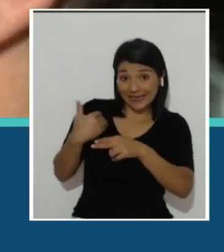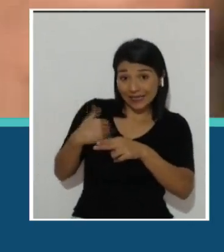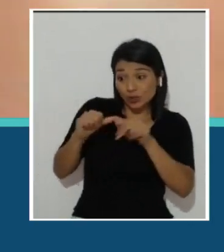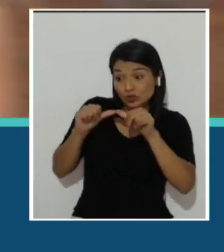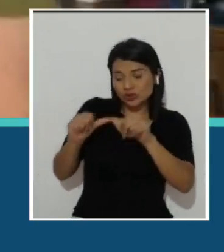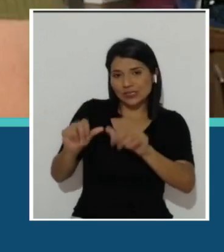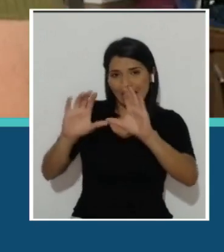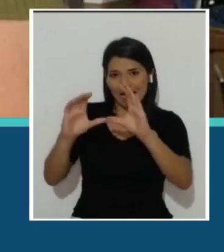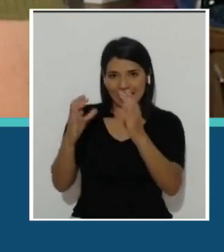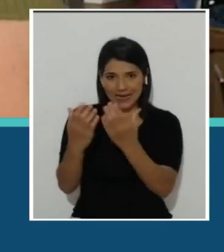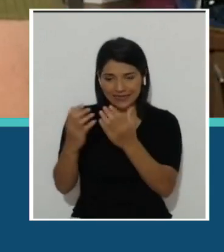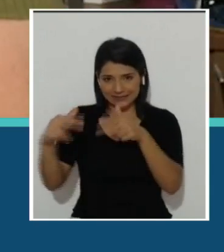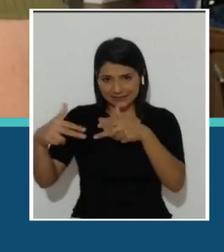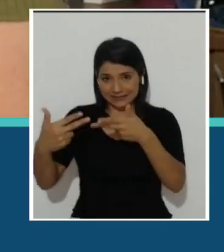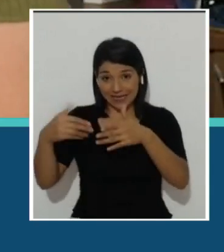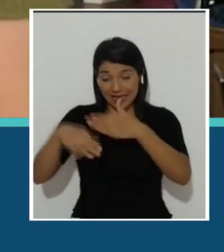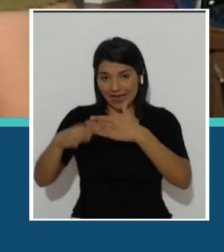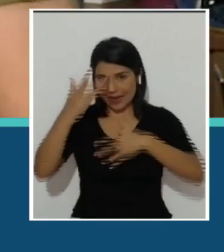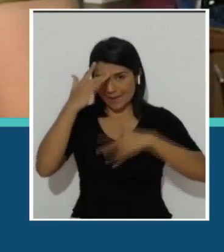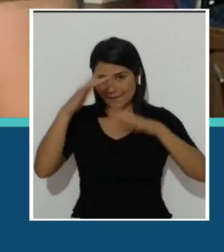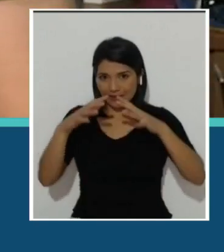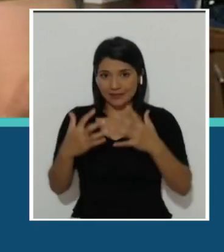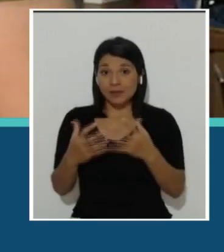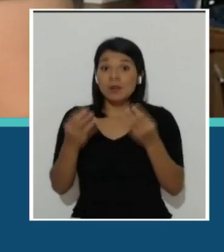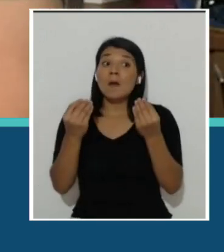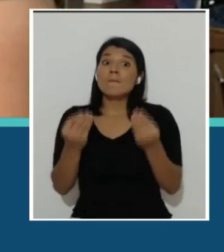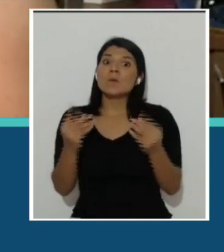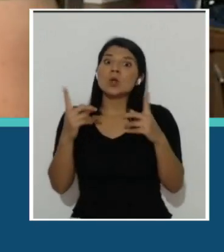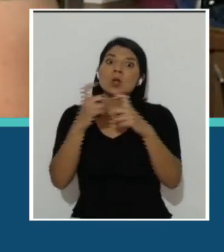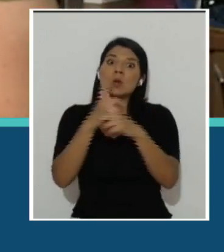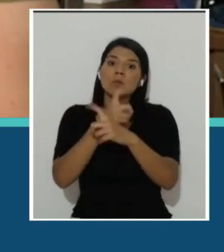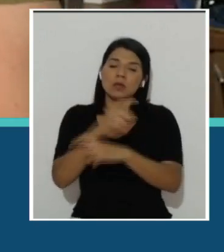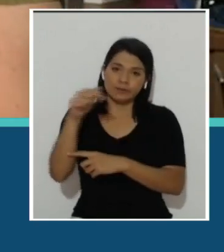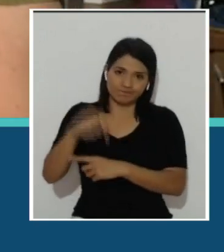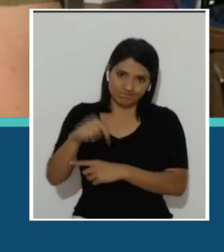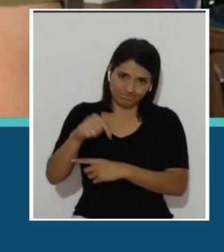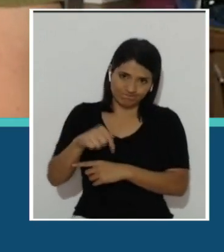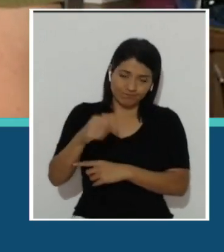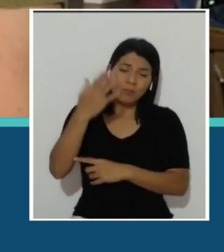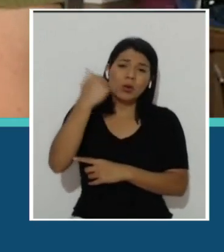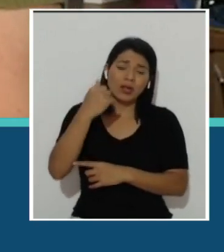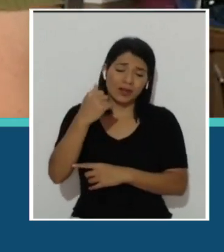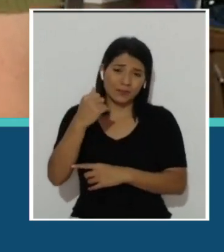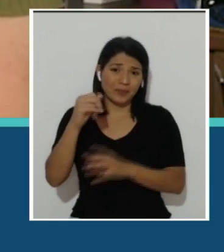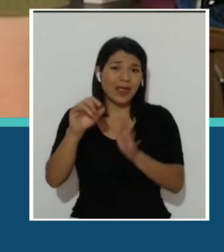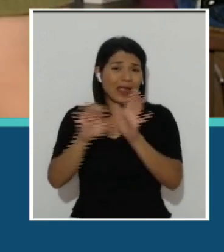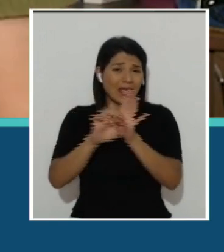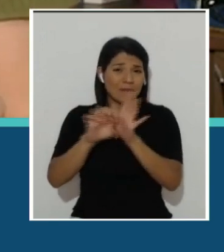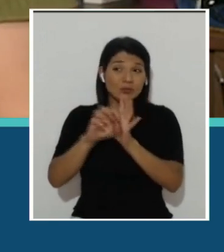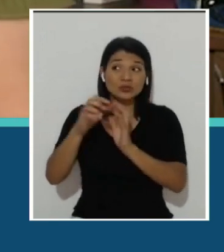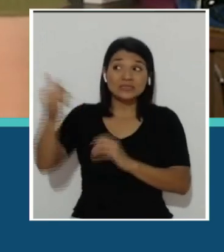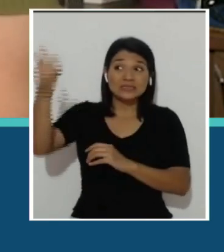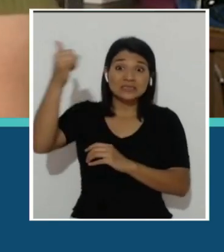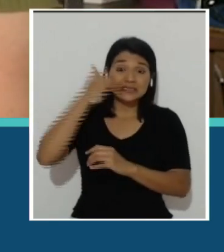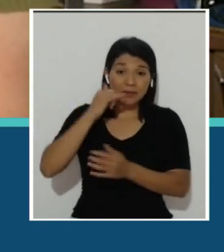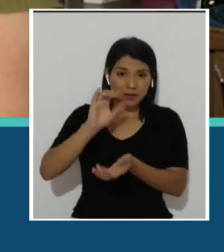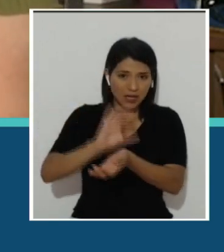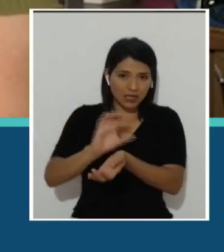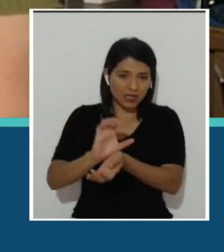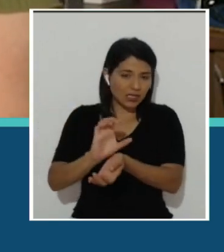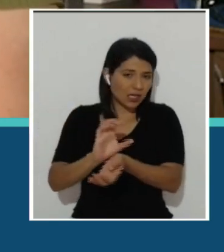pandemia. Bastante complicado porque, un ejemplo, a uno cuando lo van a llamar del área de salud, que ahora todo se ha vuelto